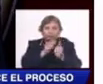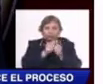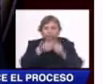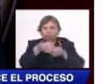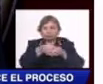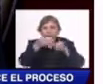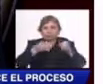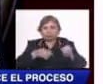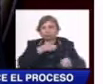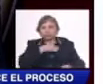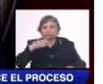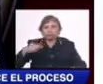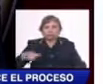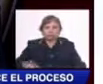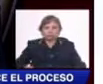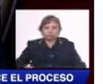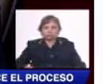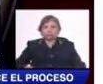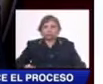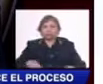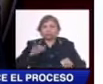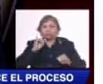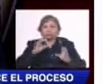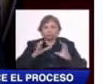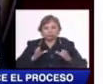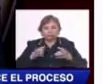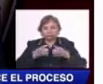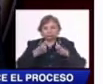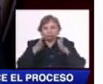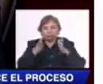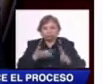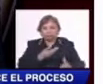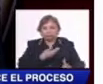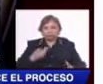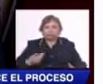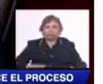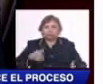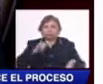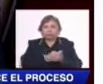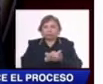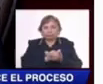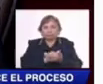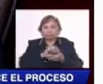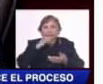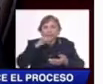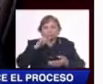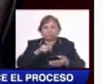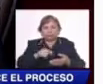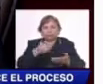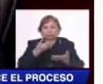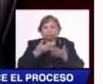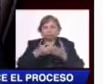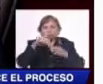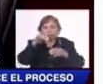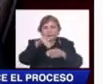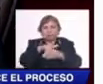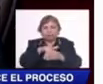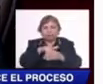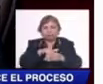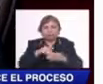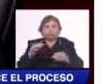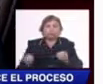de la Presidenta de la República y de los congresistas de la República y establecer el proceso electoral de elecciones